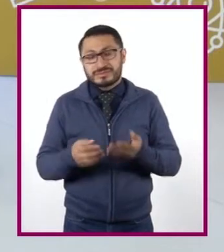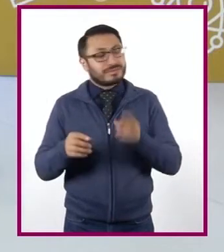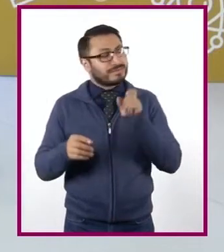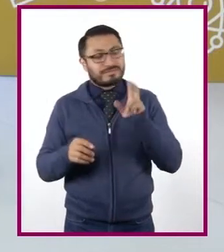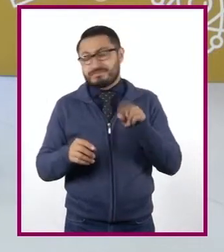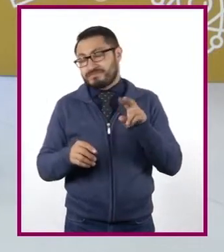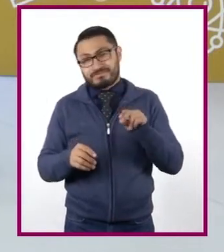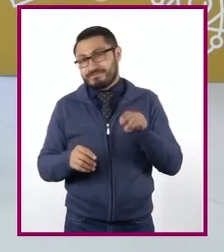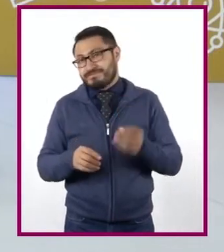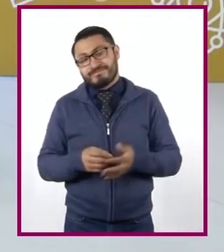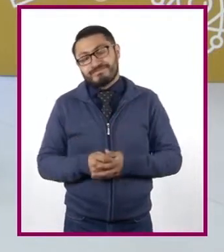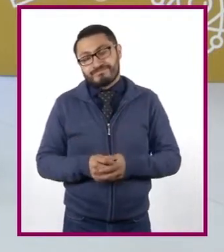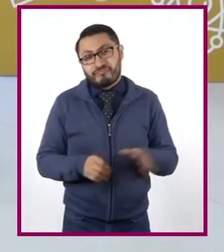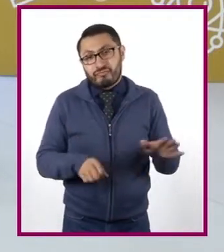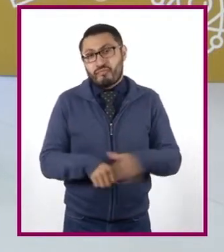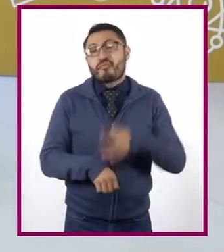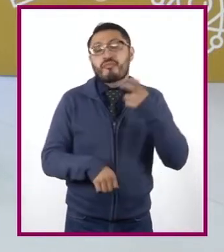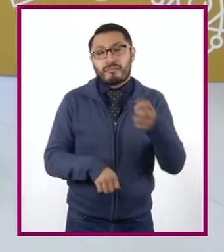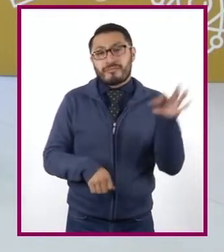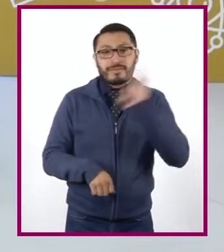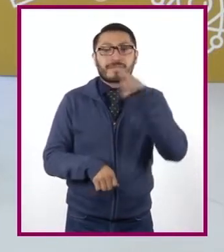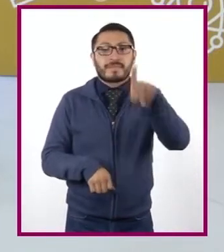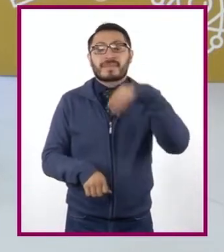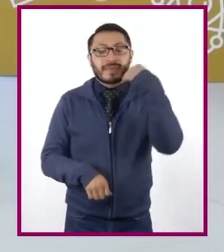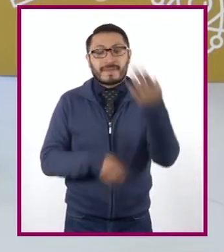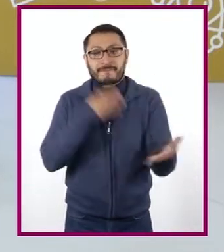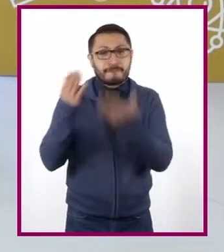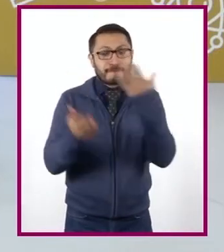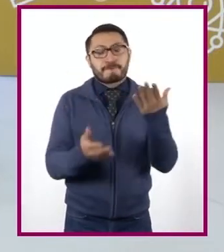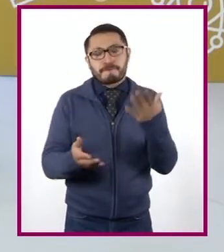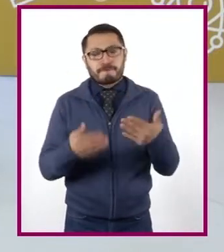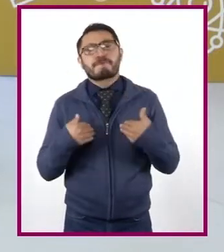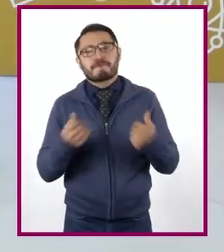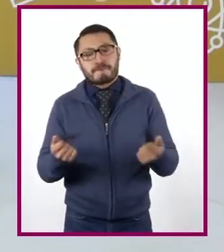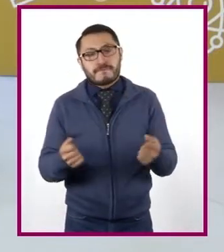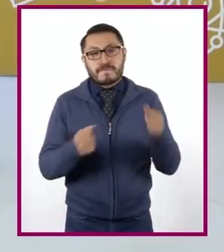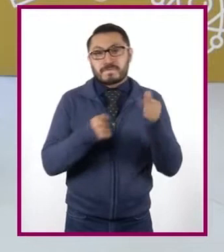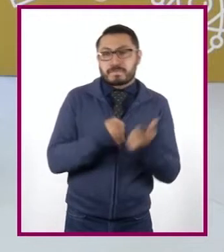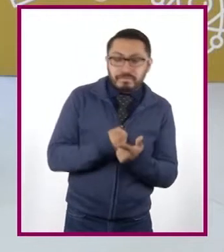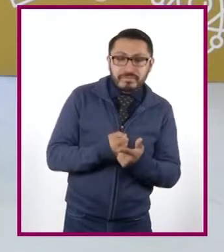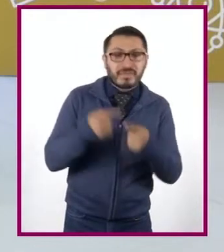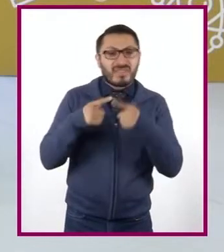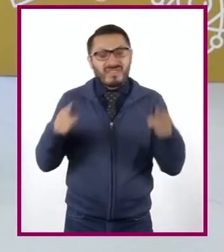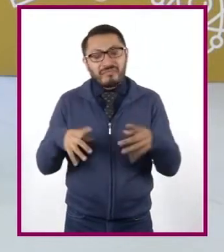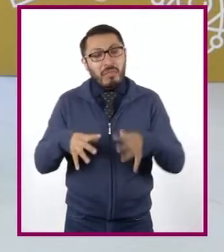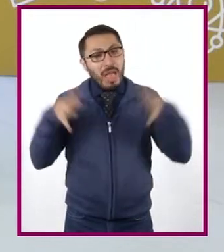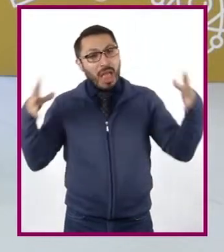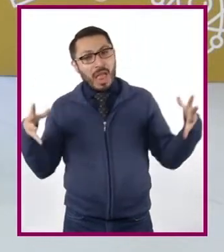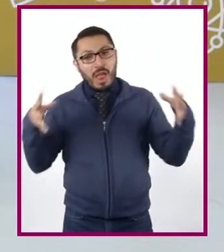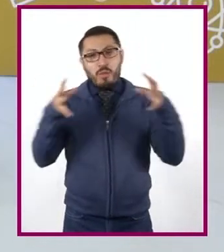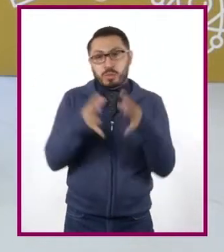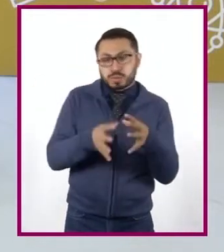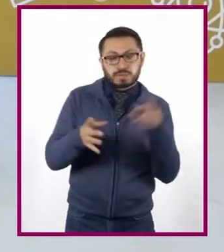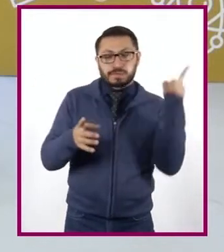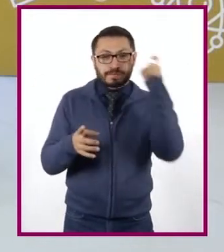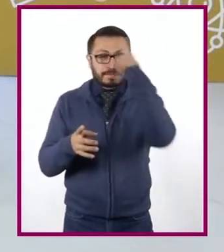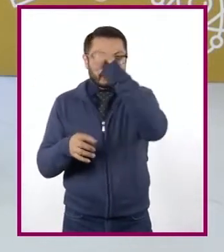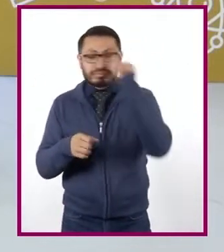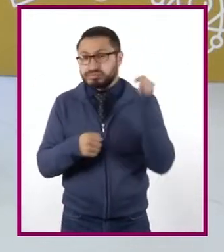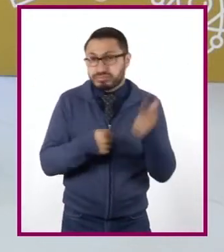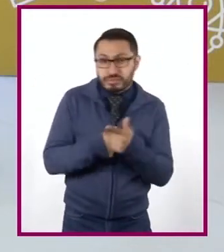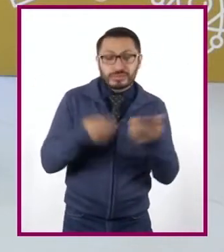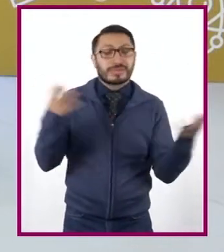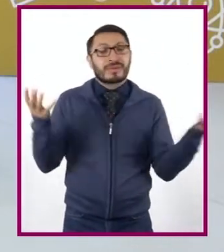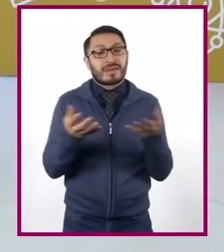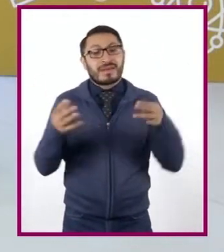no. Por eso, si deseamos estudiar o comprender algo que es grande, chico o difícil, se